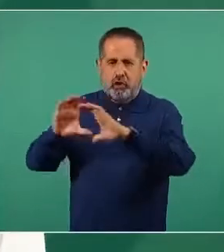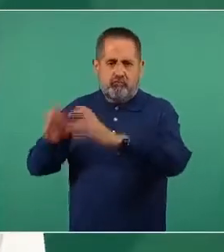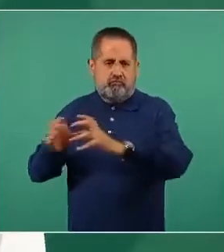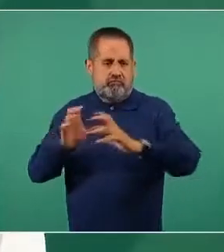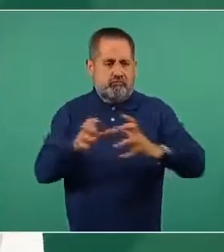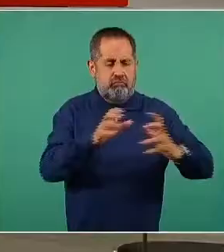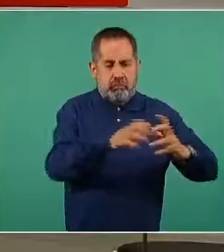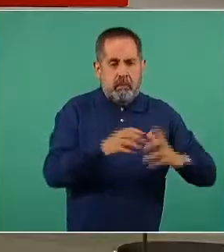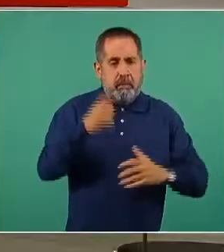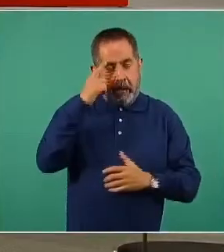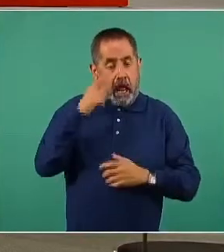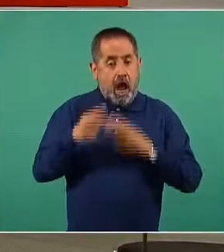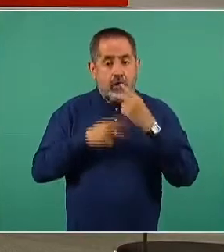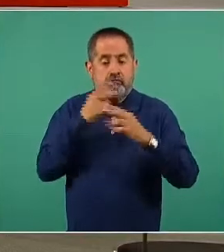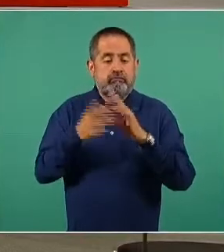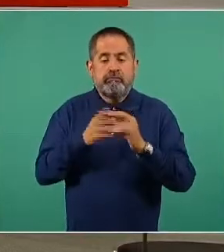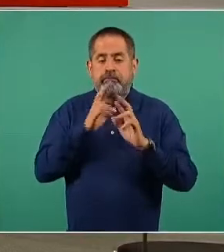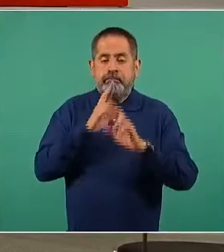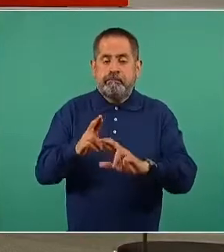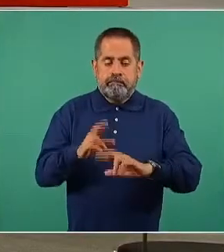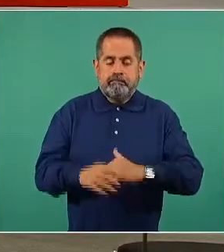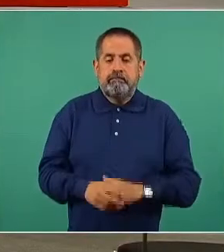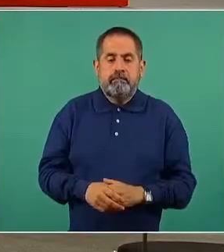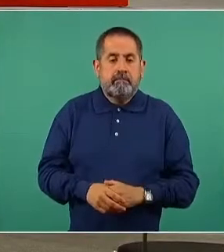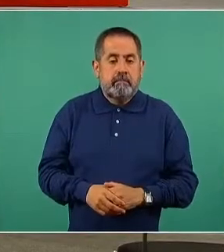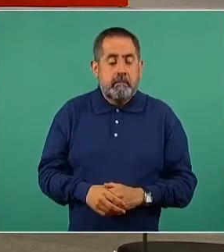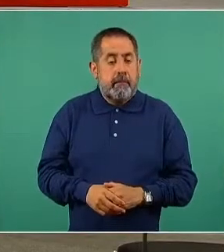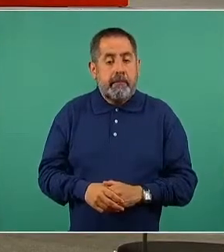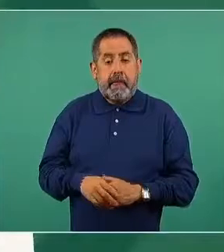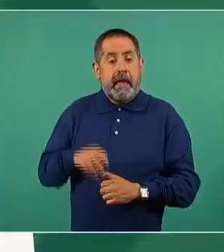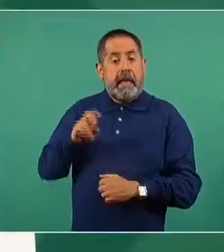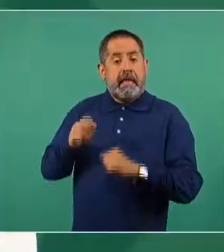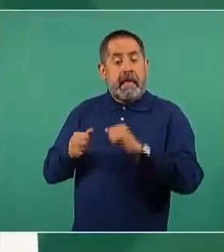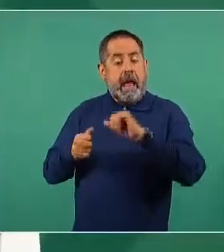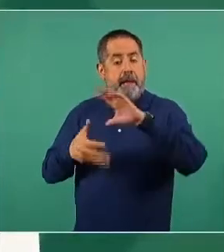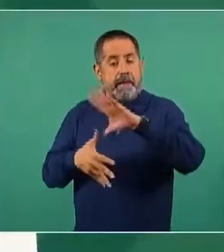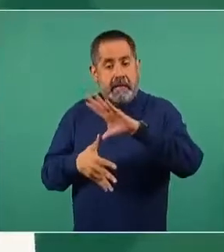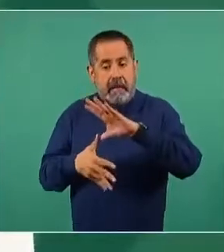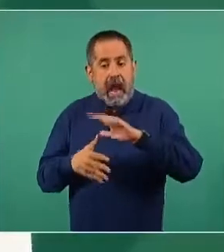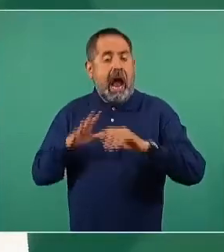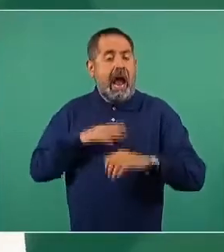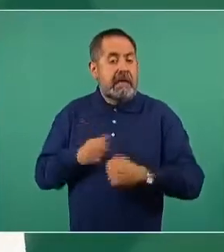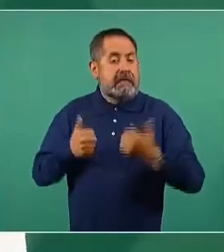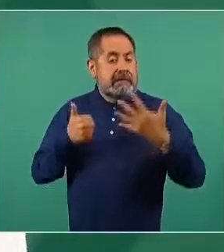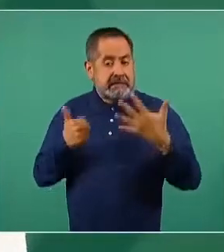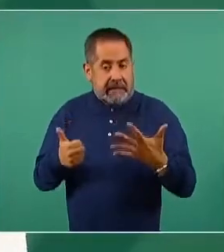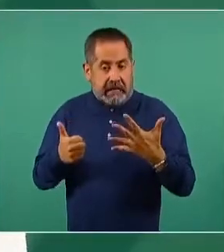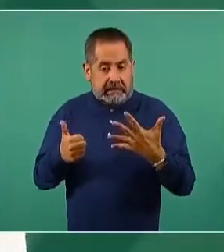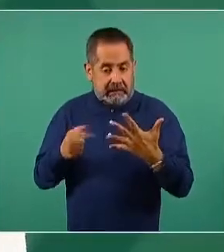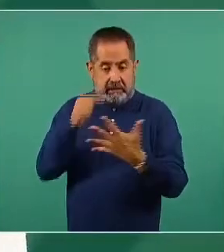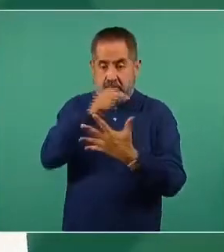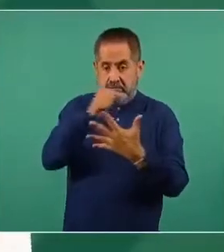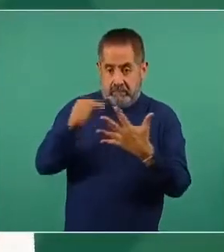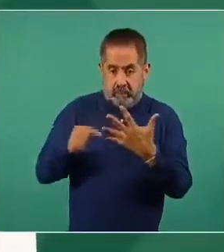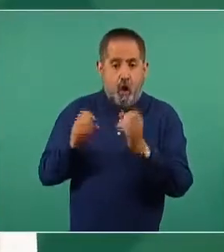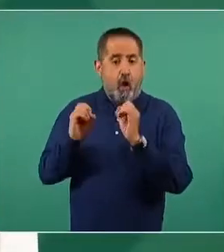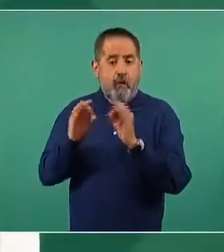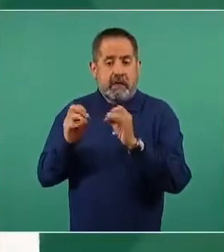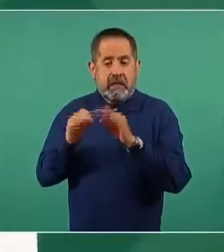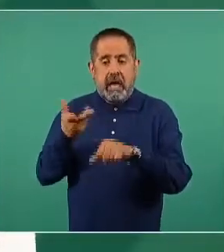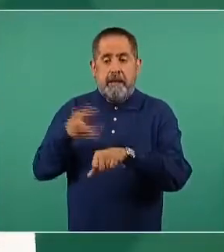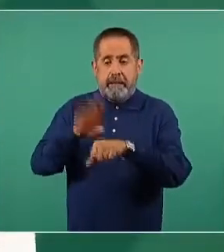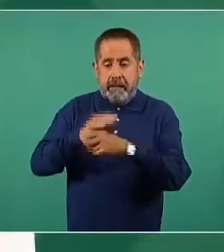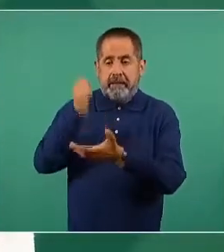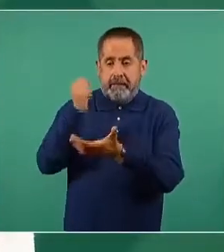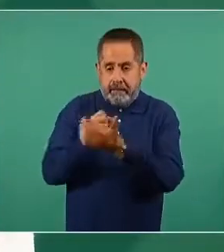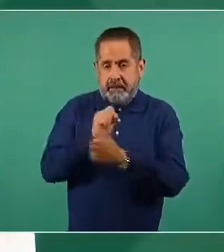para conferir estas calificaciones. En la región de América existen 6 agencias de regulación sanitaria que se